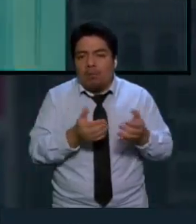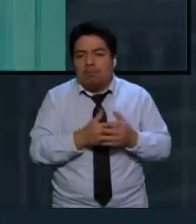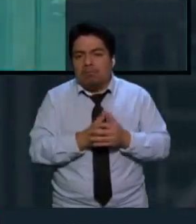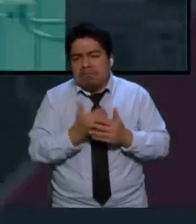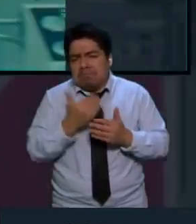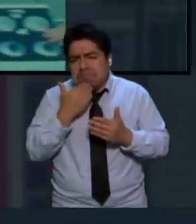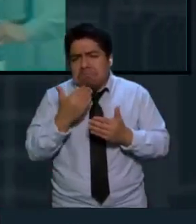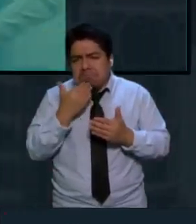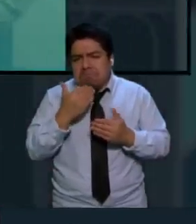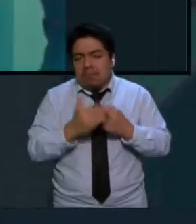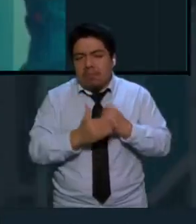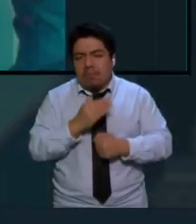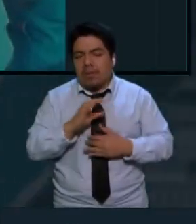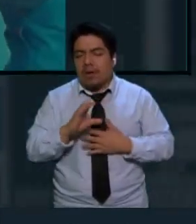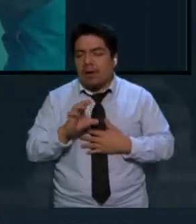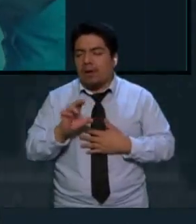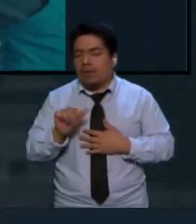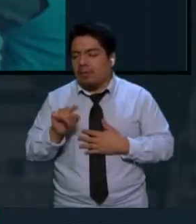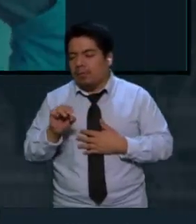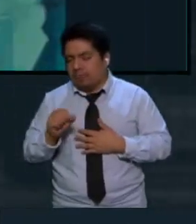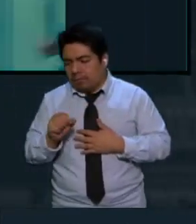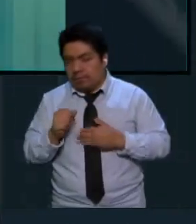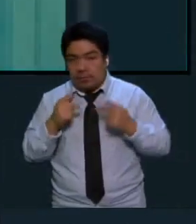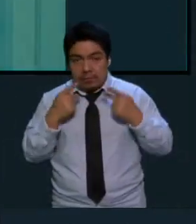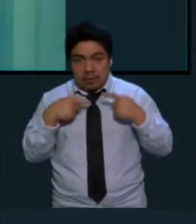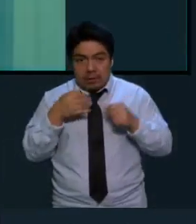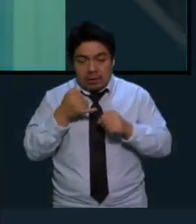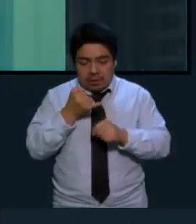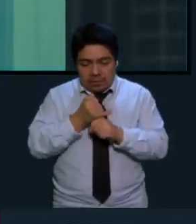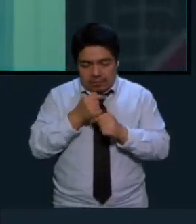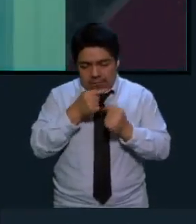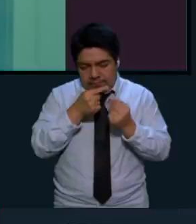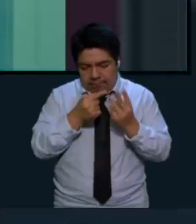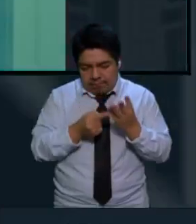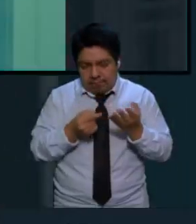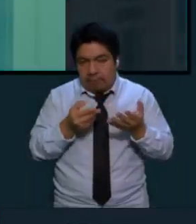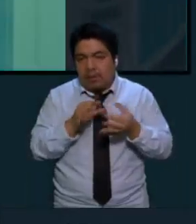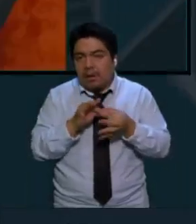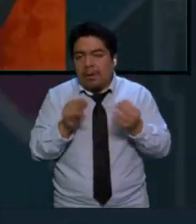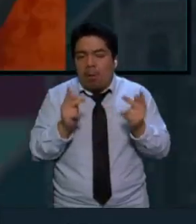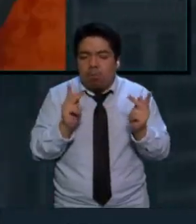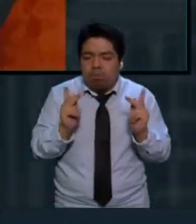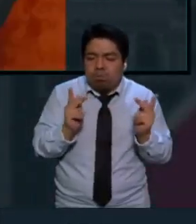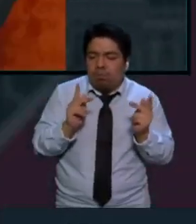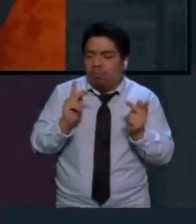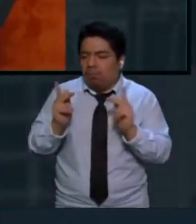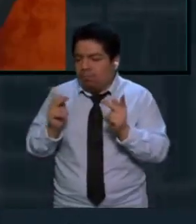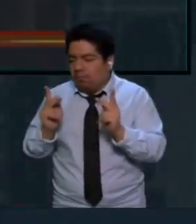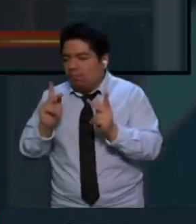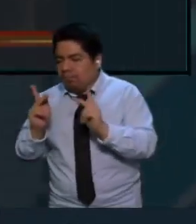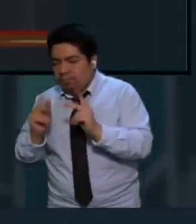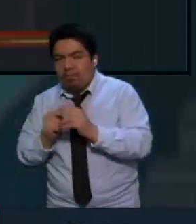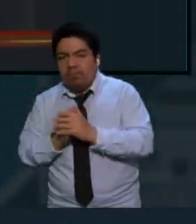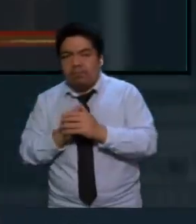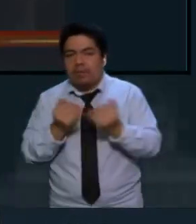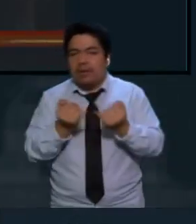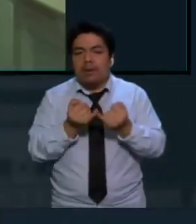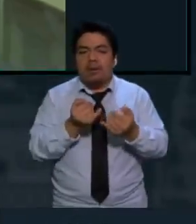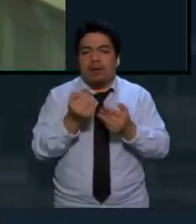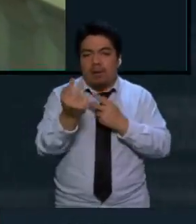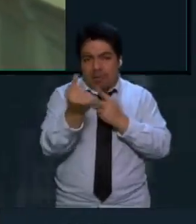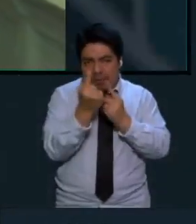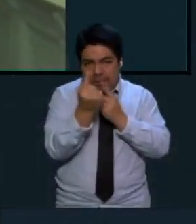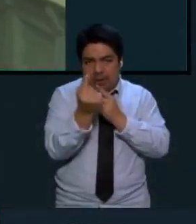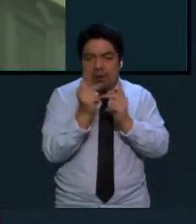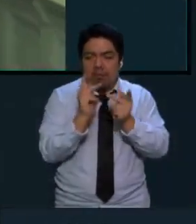bien porque los cuentos, digamos, sus personajes se presentan muchas veces dialogando entre ellos y dialogando con el lector, ¿no? Entonces